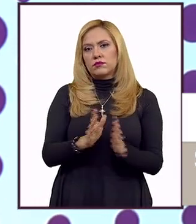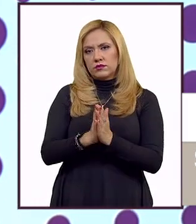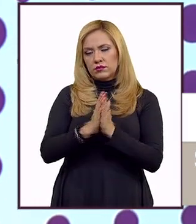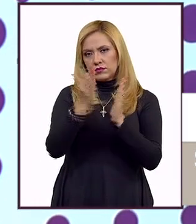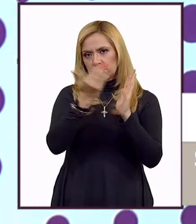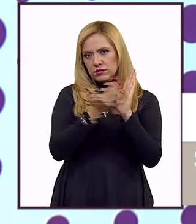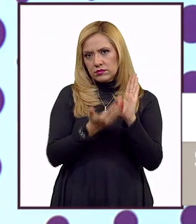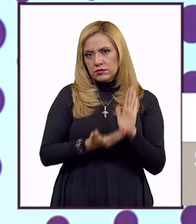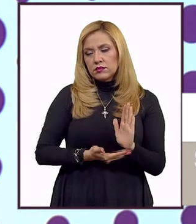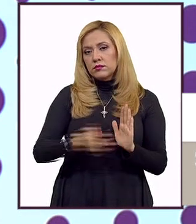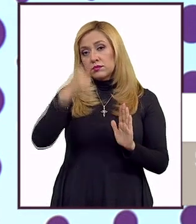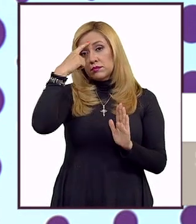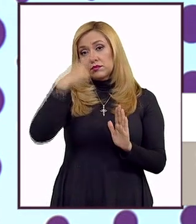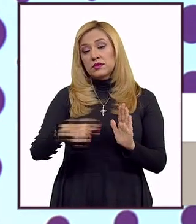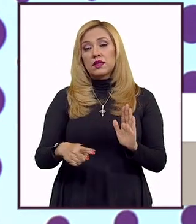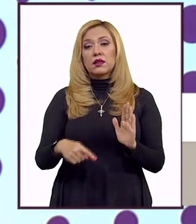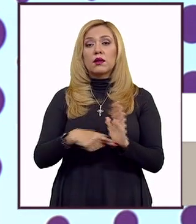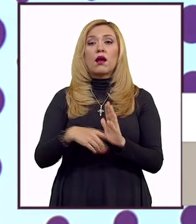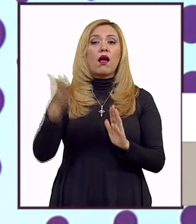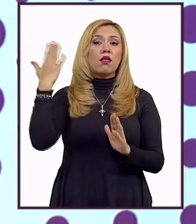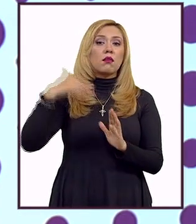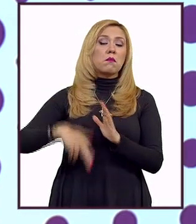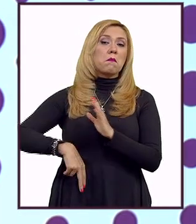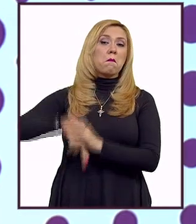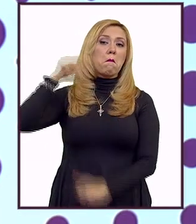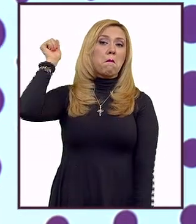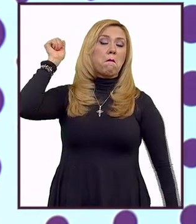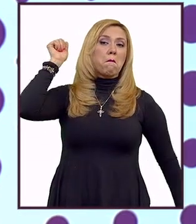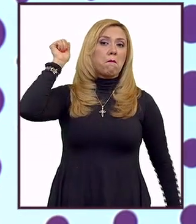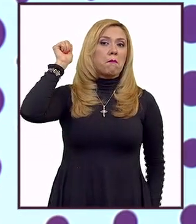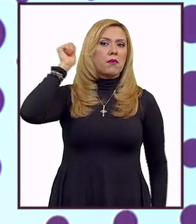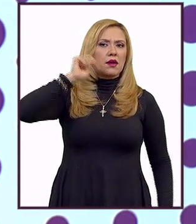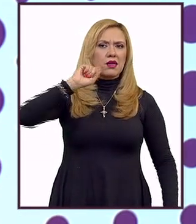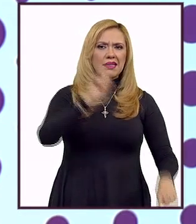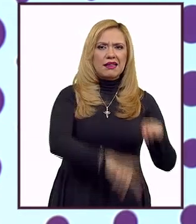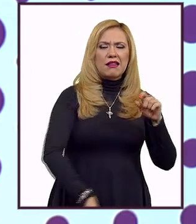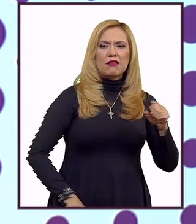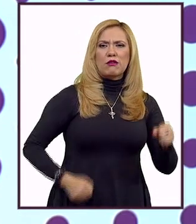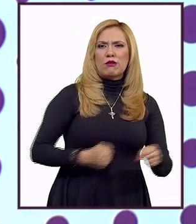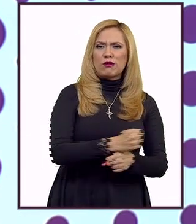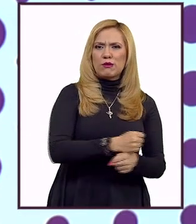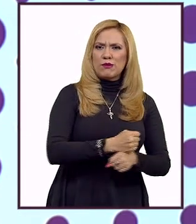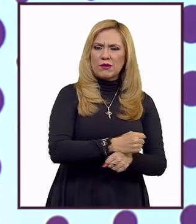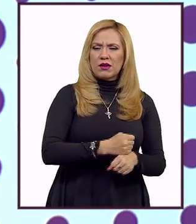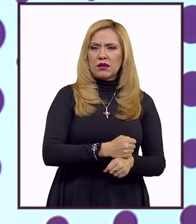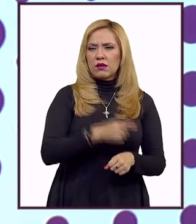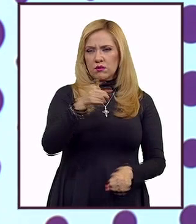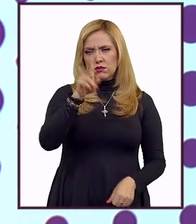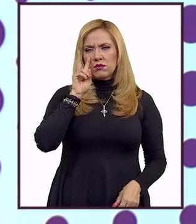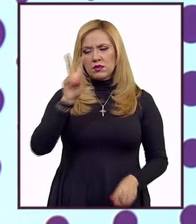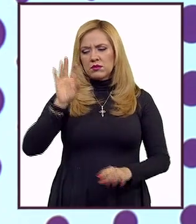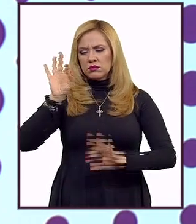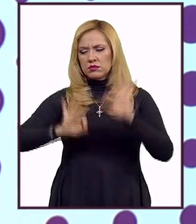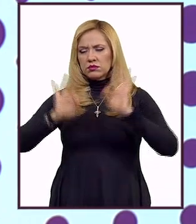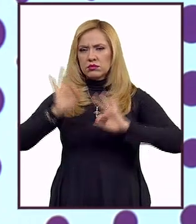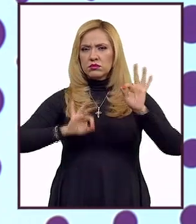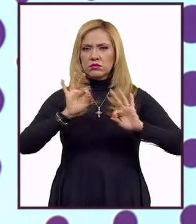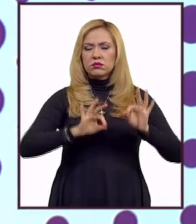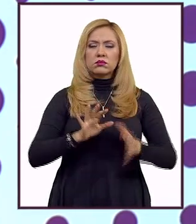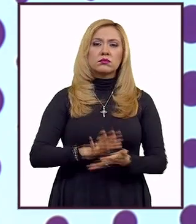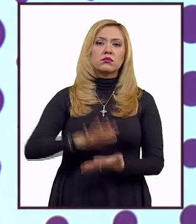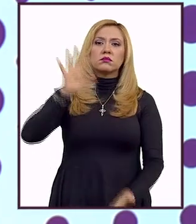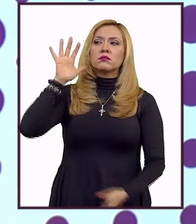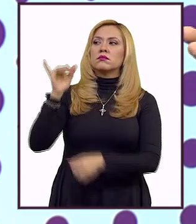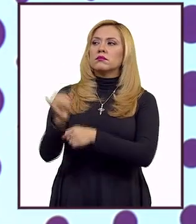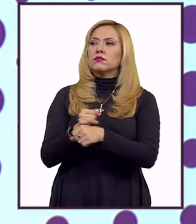se creó técnicamente para rellenar un vacío que existe en materia de combate a la tortura, que es, si se checan las estadísticas, la mayoría de las